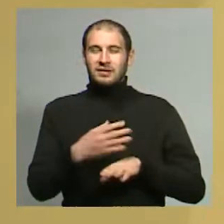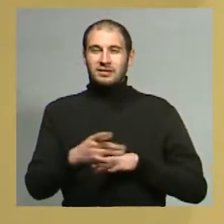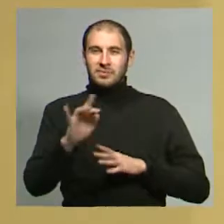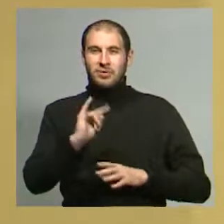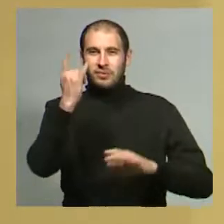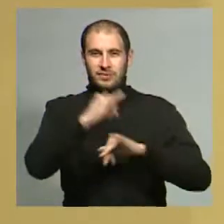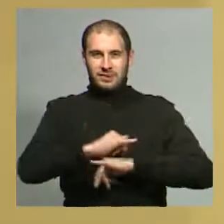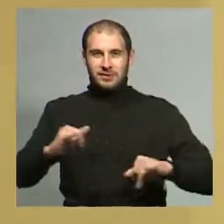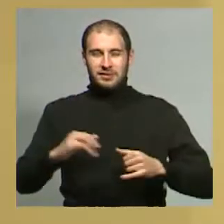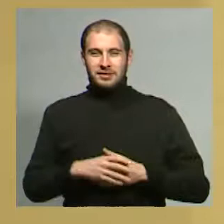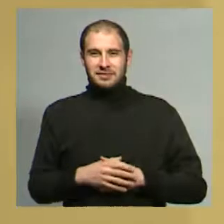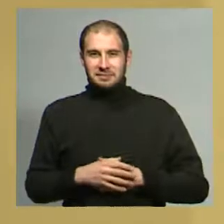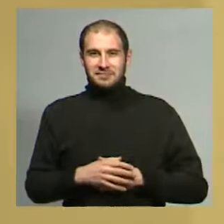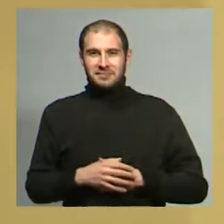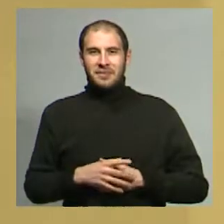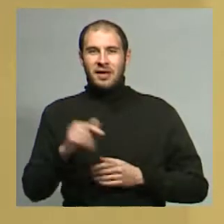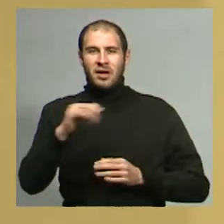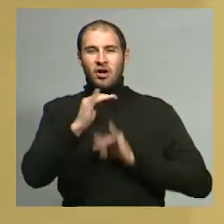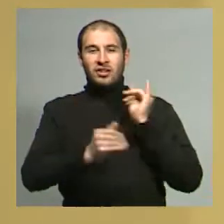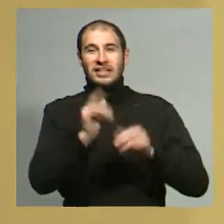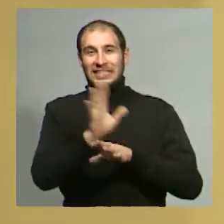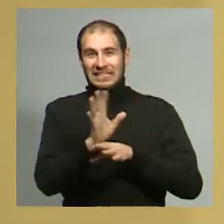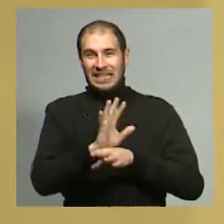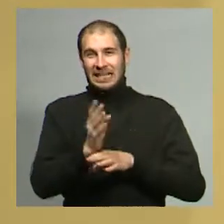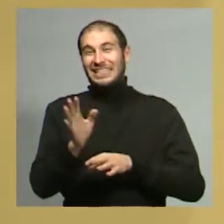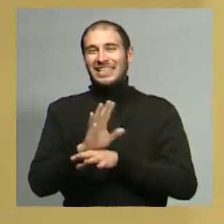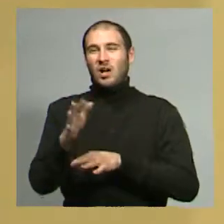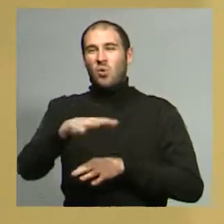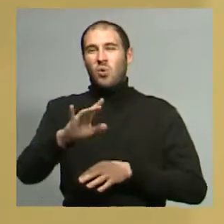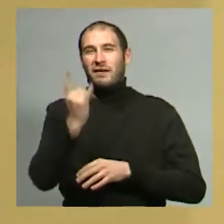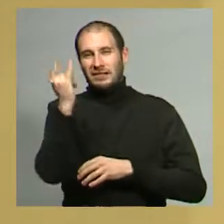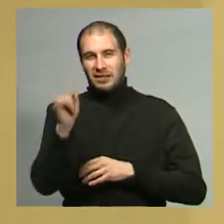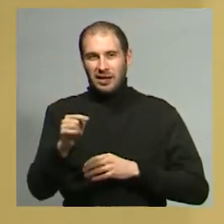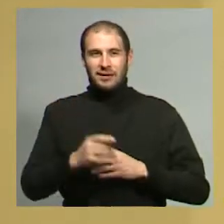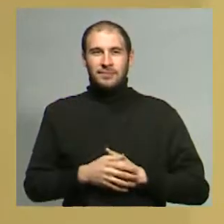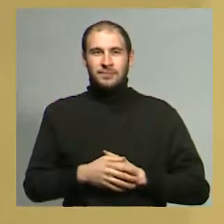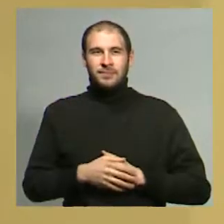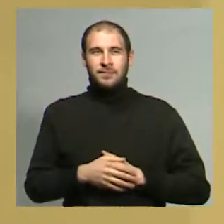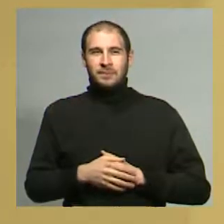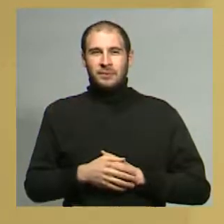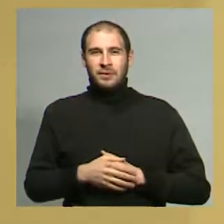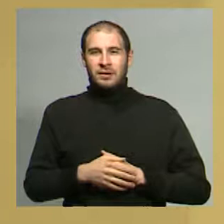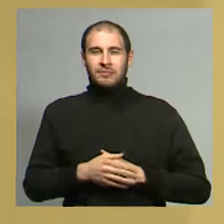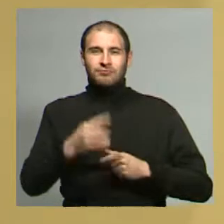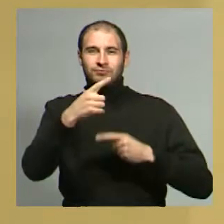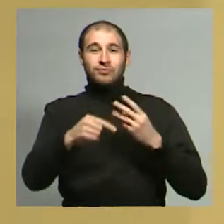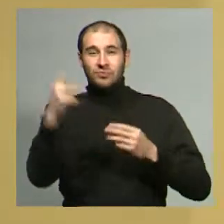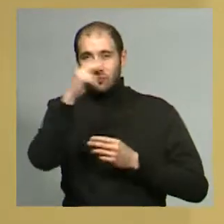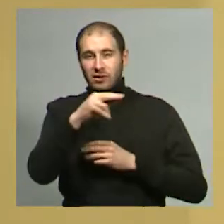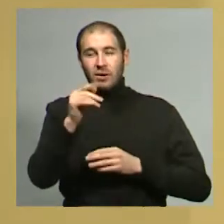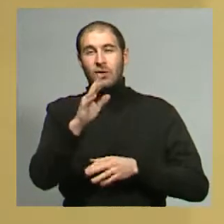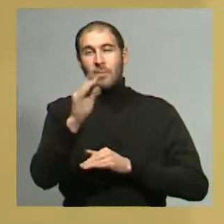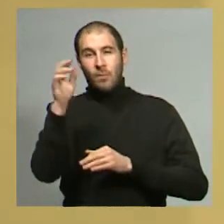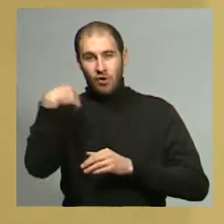Continuamos en Universidad Noticias. Vamos a hablar de cine, del cine Universidad, entre todo lo que tiene Sofi en la